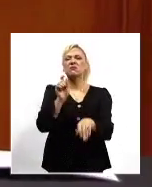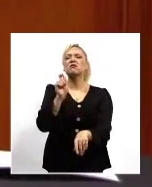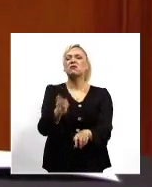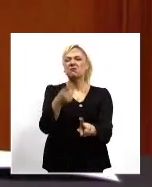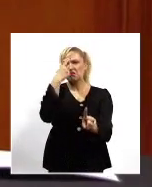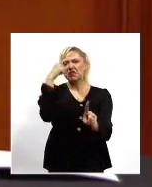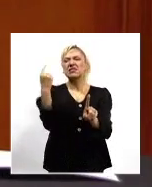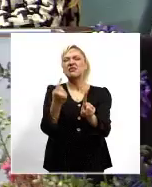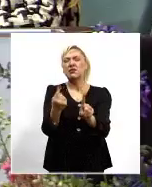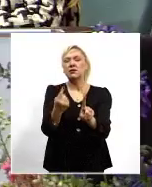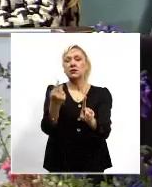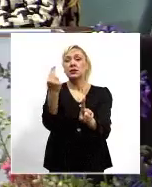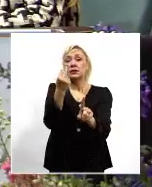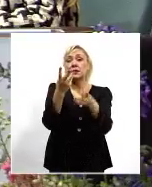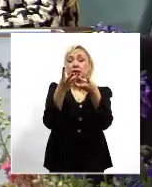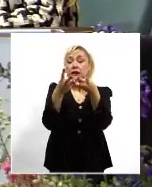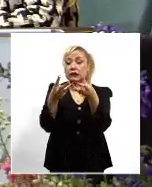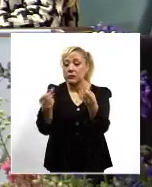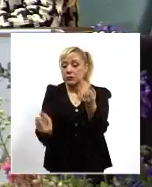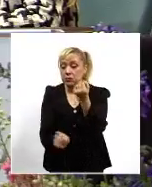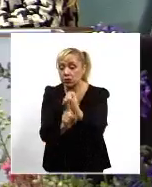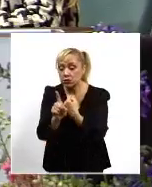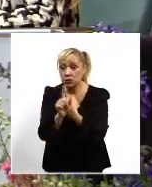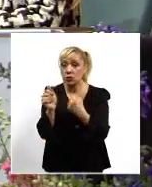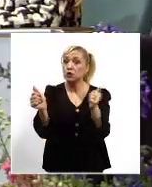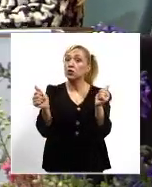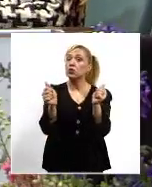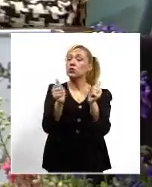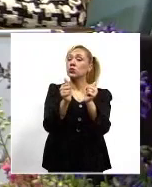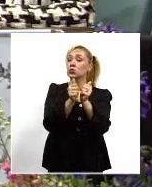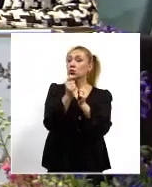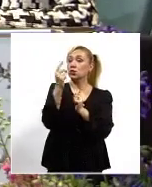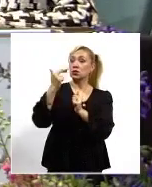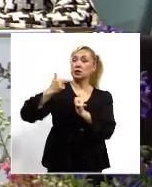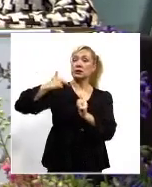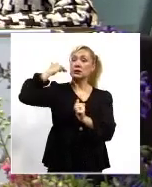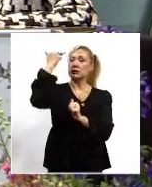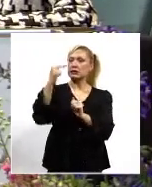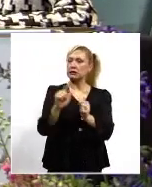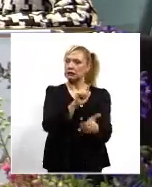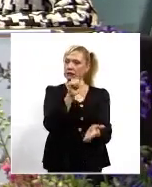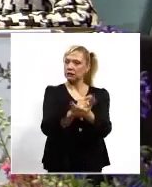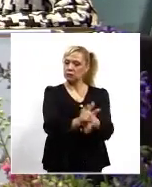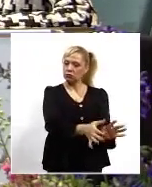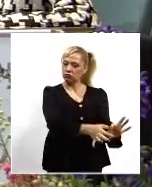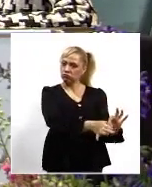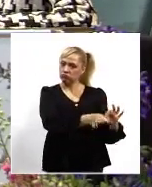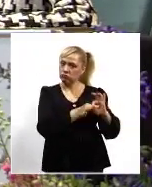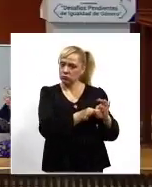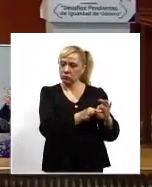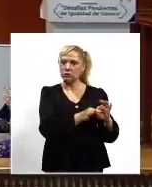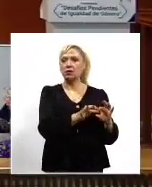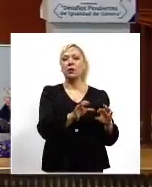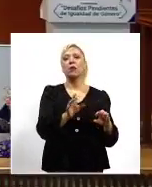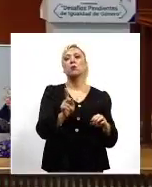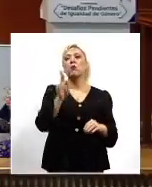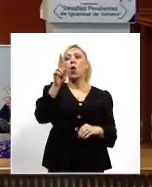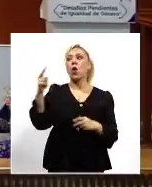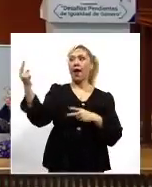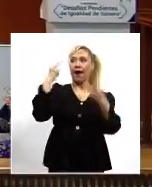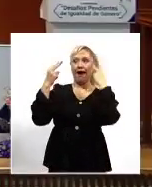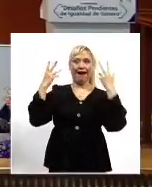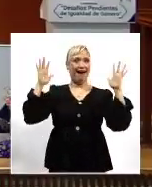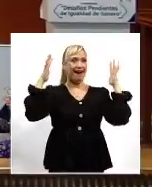los conflictos sociales con base en el derecho, más allá de la popularidad de sus decisiones. Nuestro